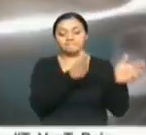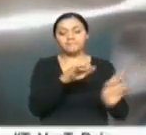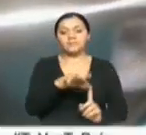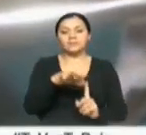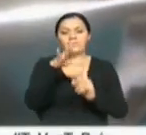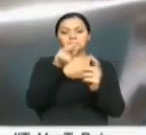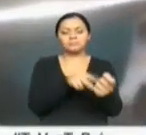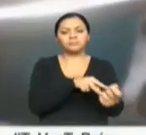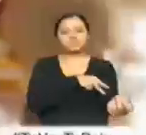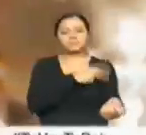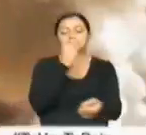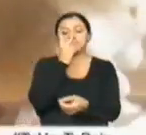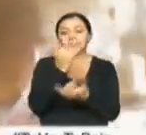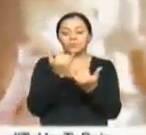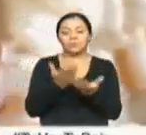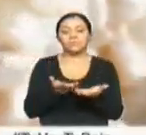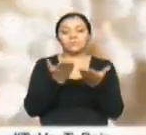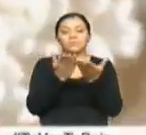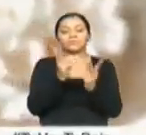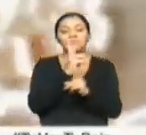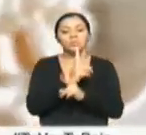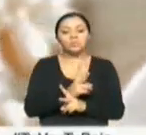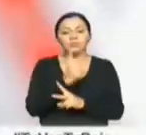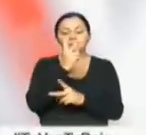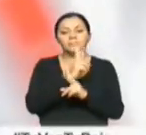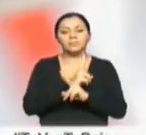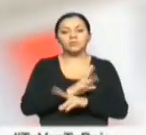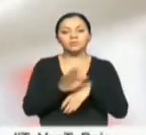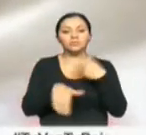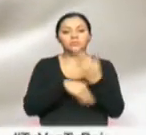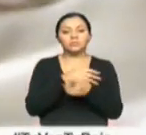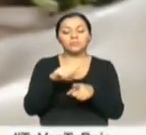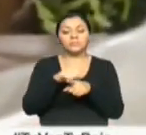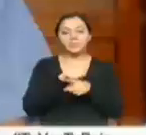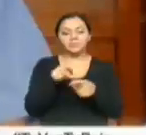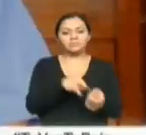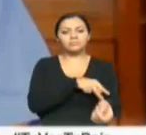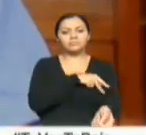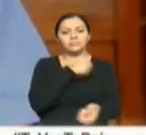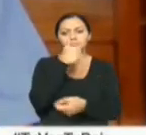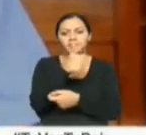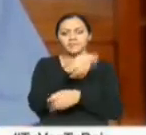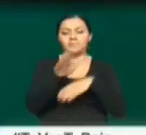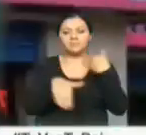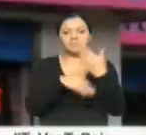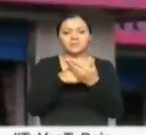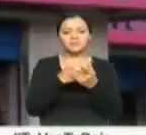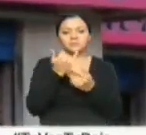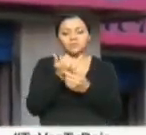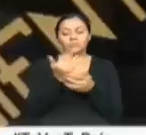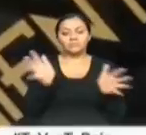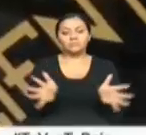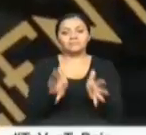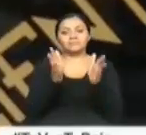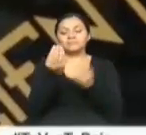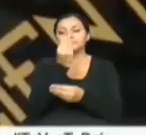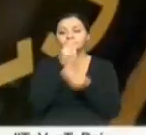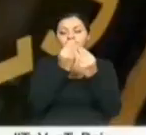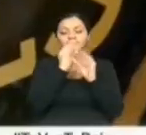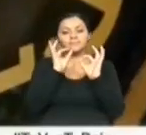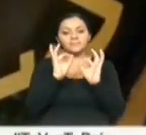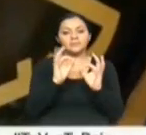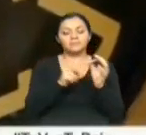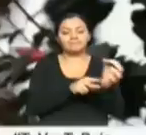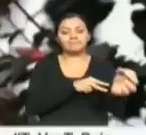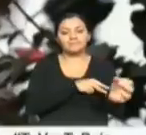especialidades tradicionales garantizadas, además de proteger las prácticas tradicionales, darán mayor promoción a la oferta gastronómica